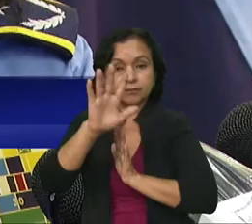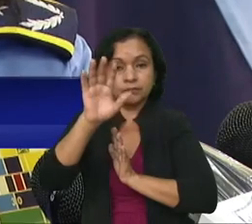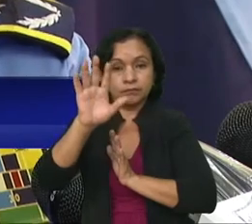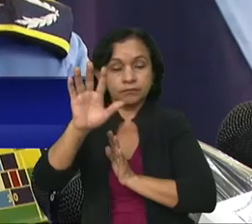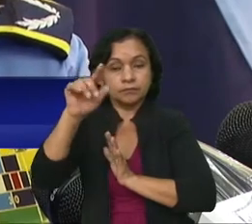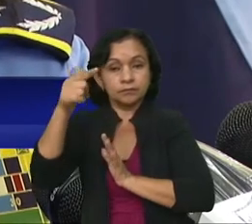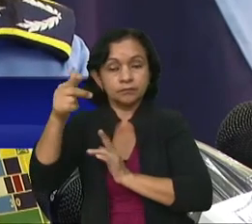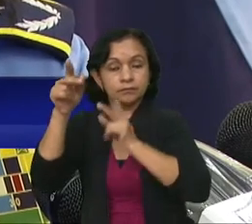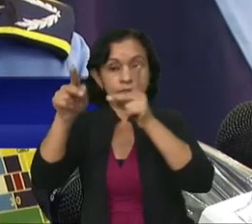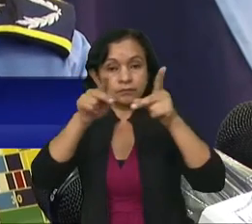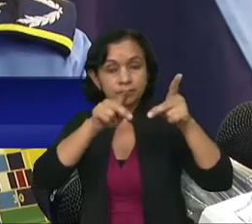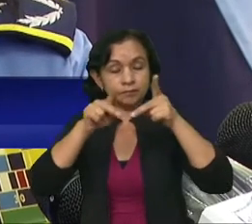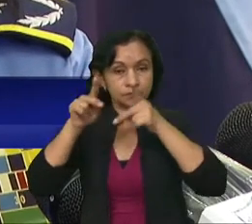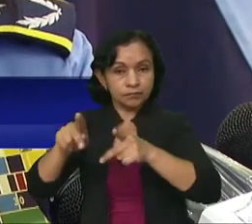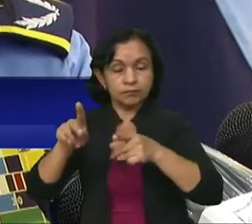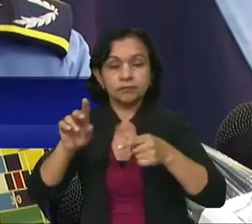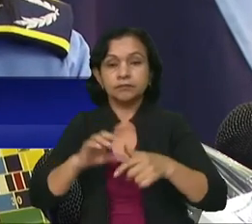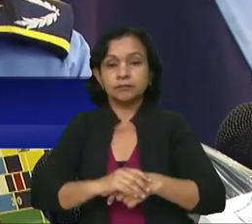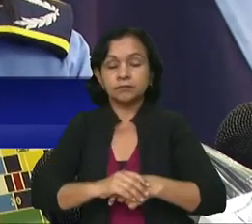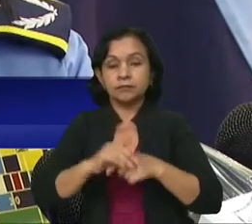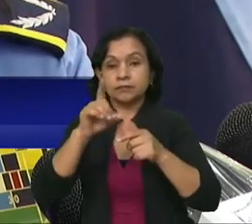5.557 personas,